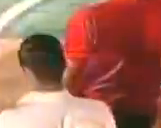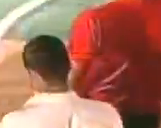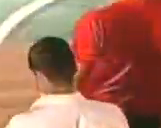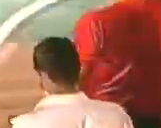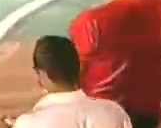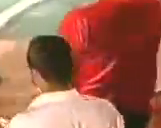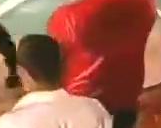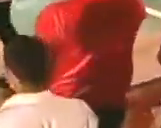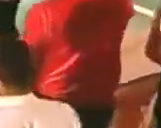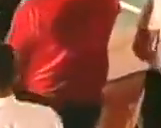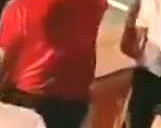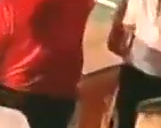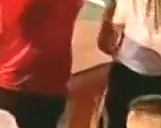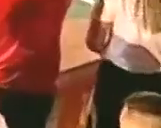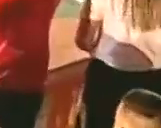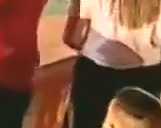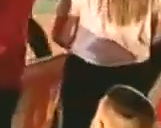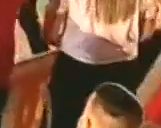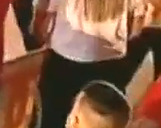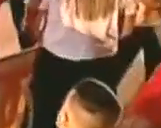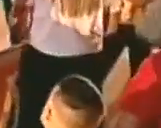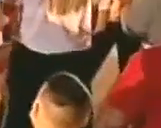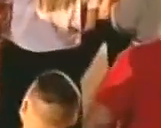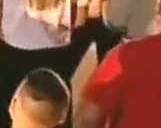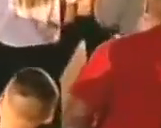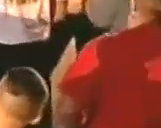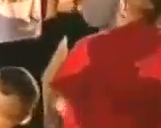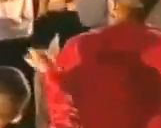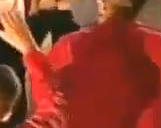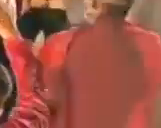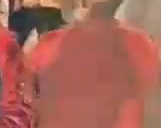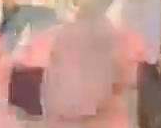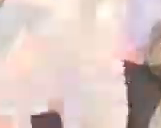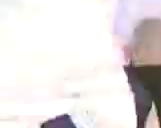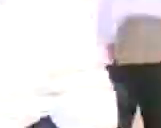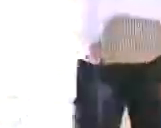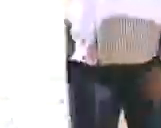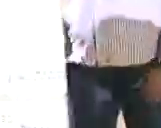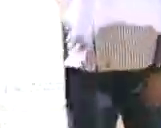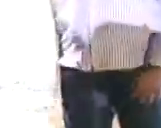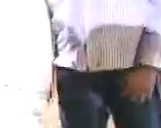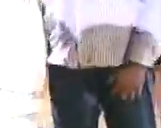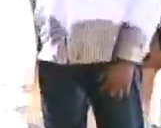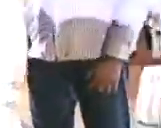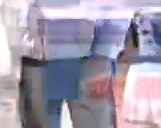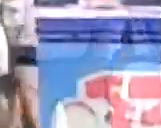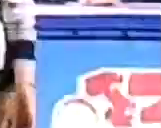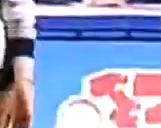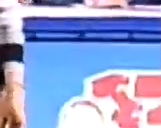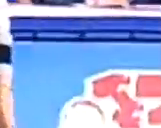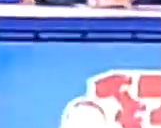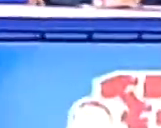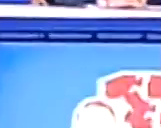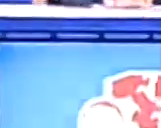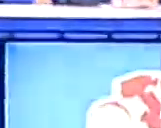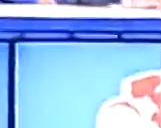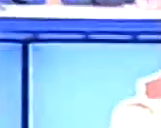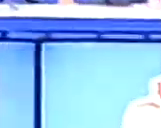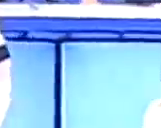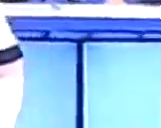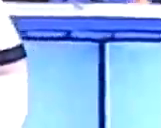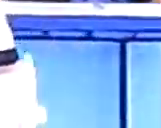Sabroso que le arremete. Y a la le, le, y a la le, le, la. Vamos a ver con maquero y a pinero y a picao.